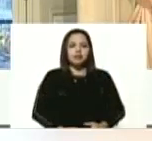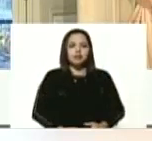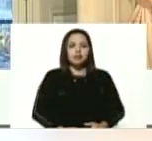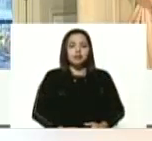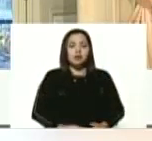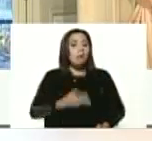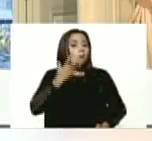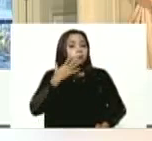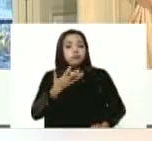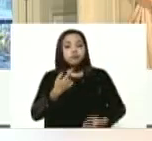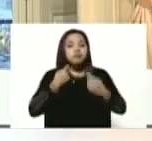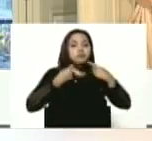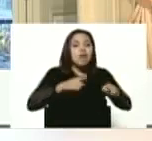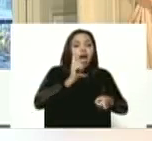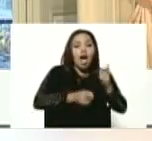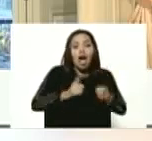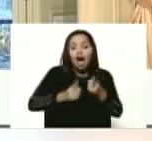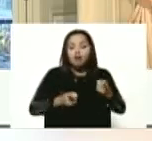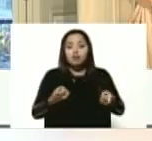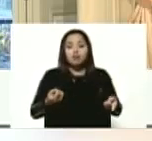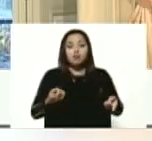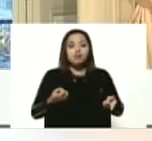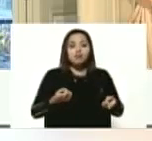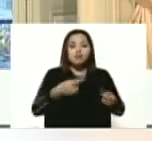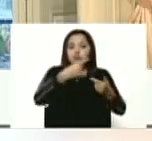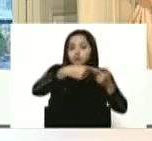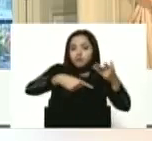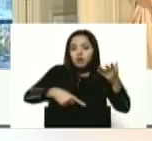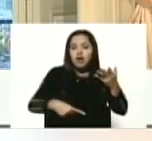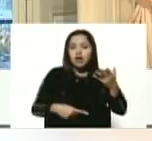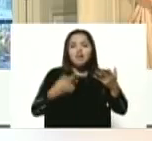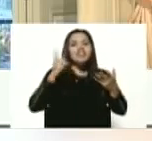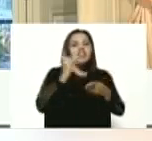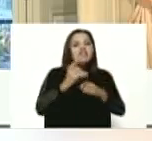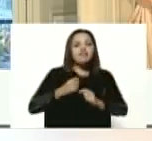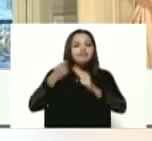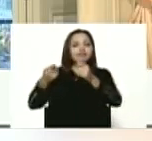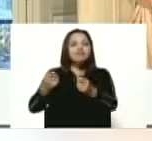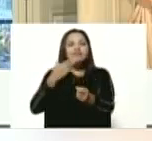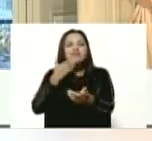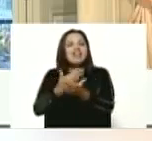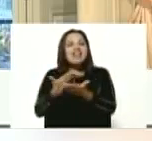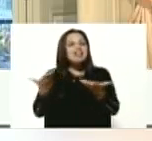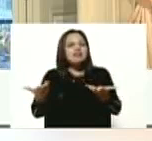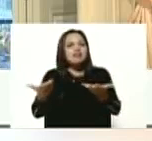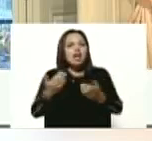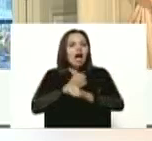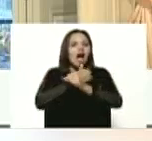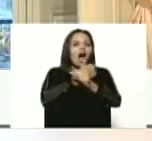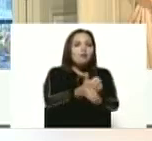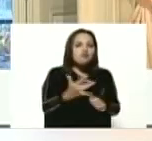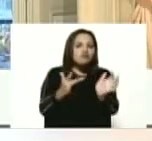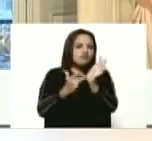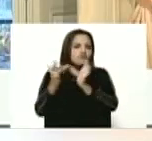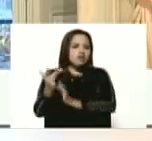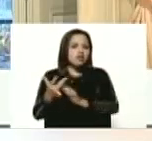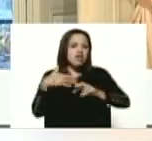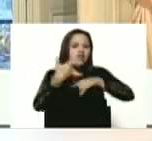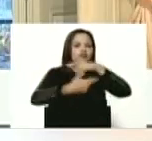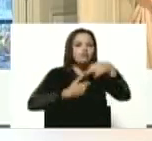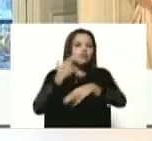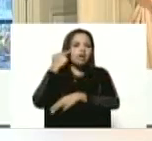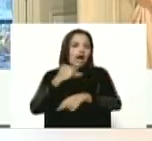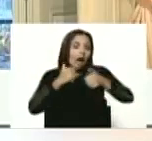corotos deben ser repuestos, ¿gracias a qué? Al amor de Cristo de la revolución bolivariana, a la